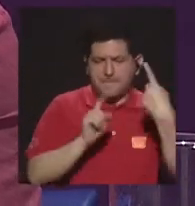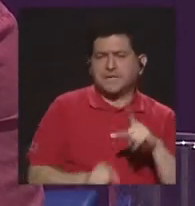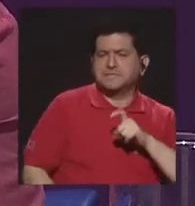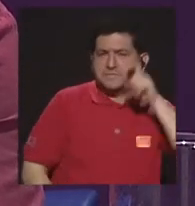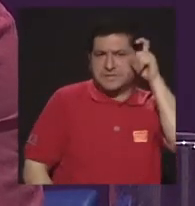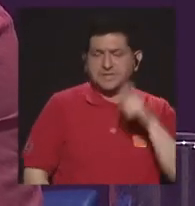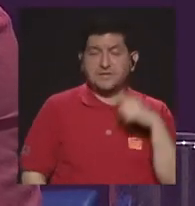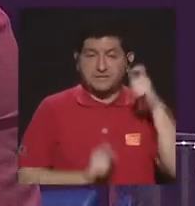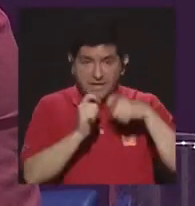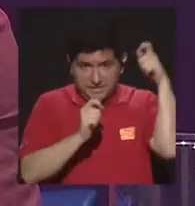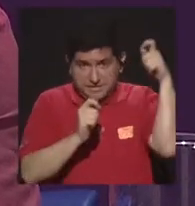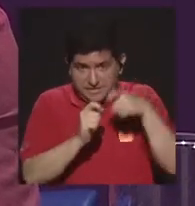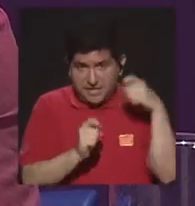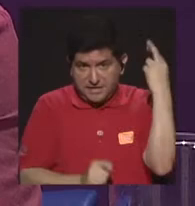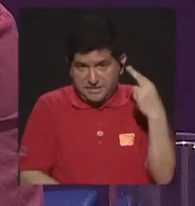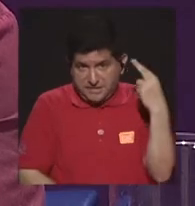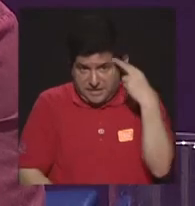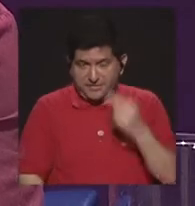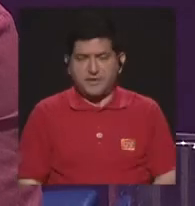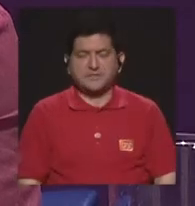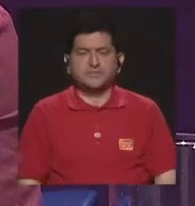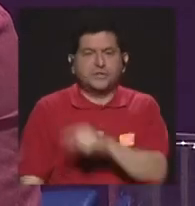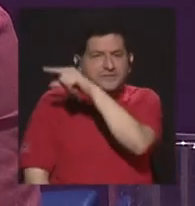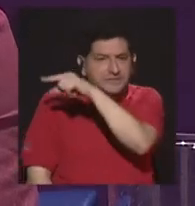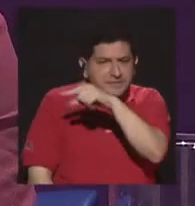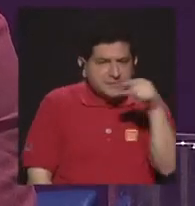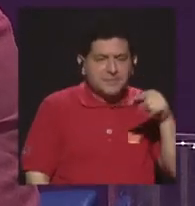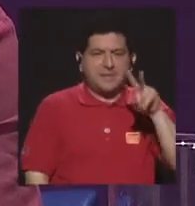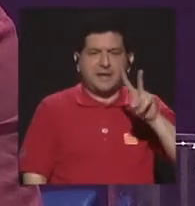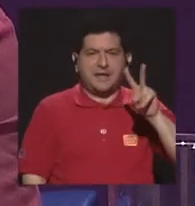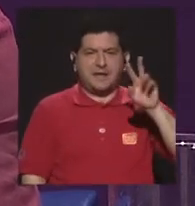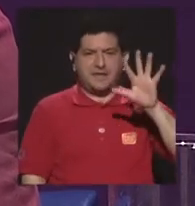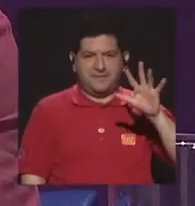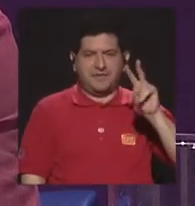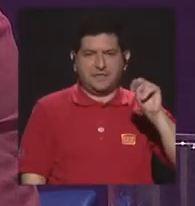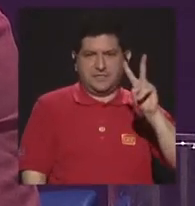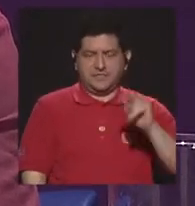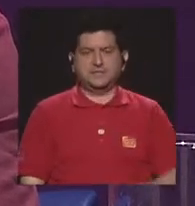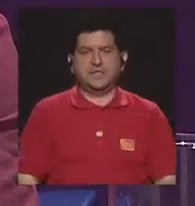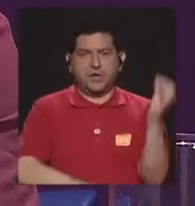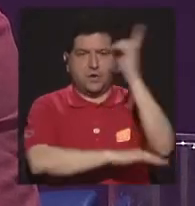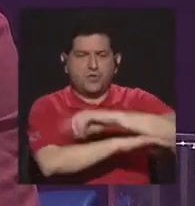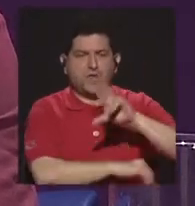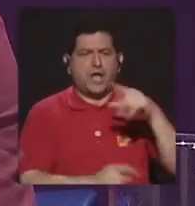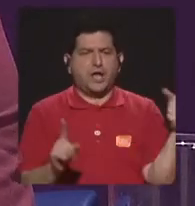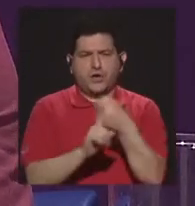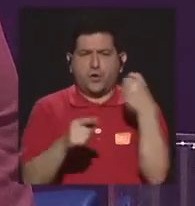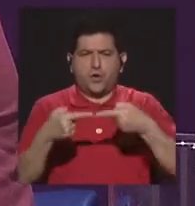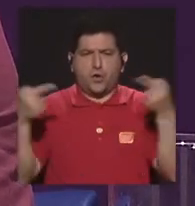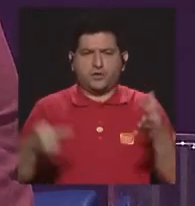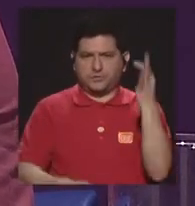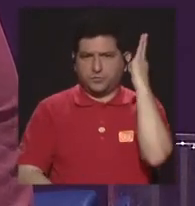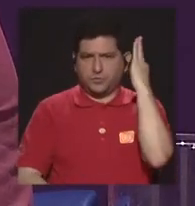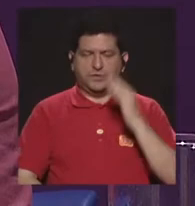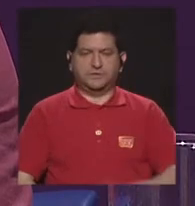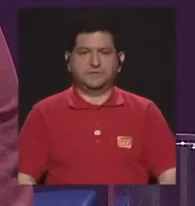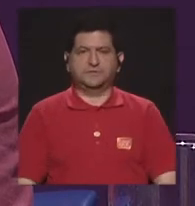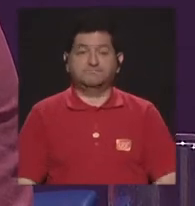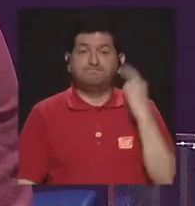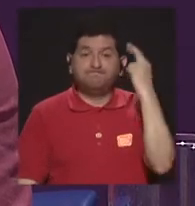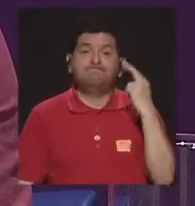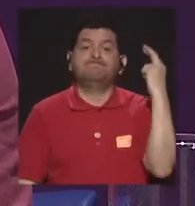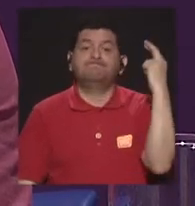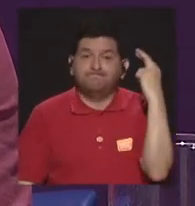género, precisamente porque se transmite en la semana del 25 de noviembre, Día de la No Violencia contra las Mujeres. Por